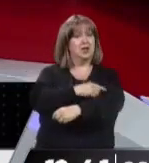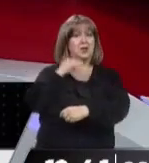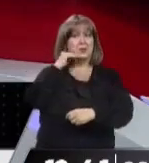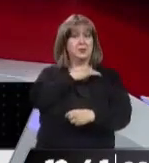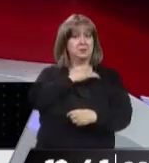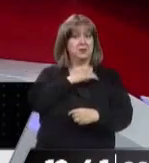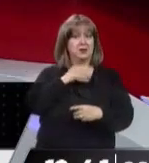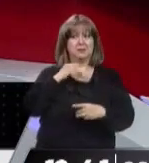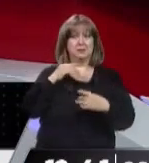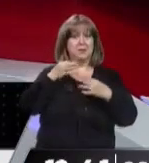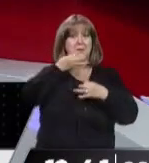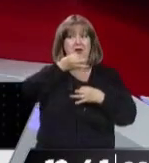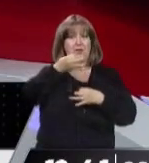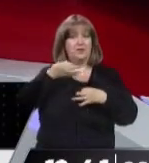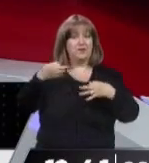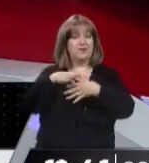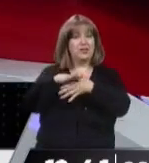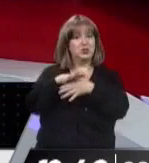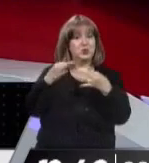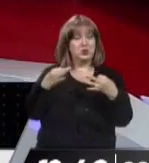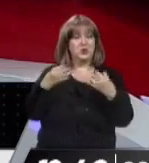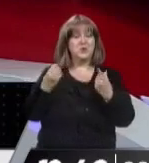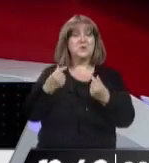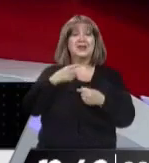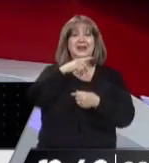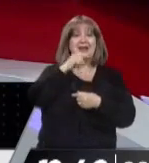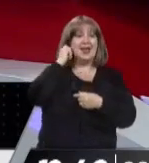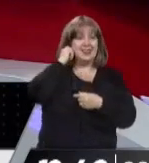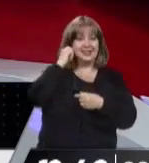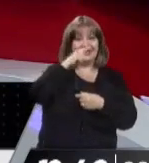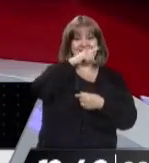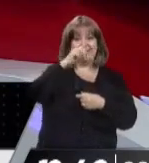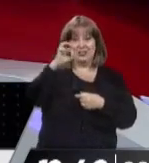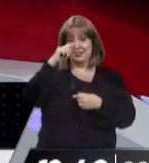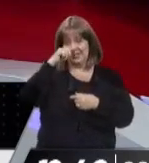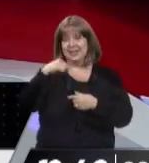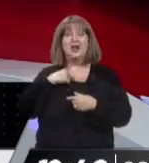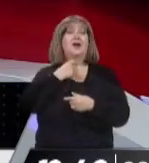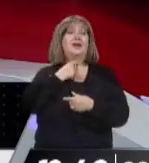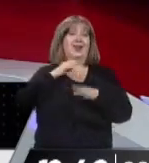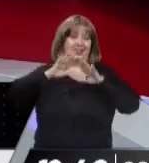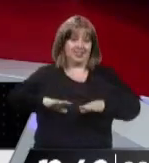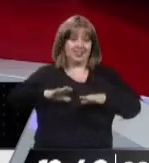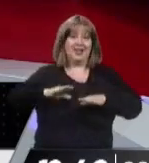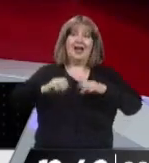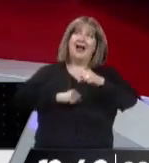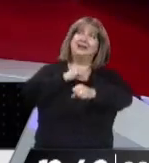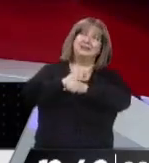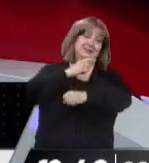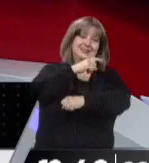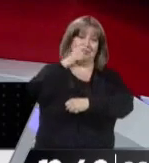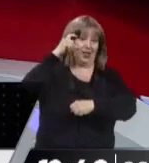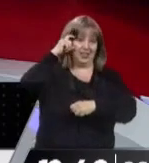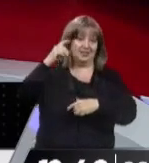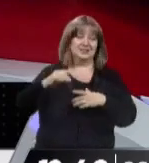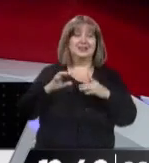Sí, mal. La verdad es que es una gran historia. 107 años. Dice que por lo menos hasta los 110 quiere estar. Yo la verdad es que la veo tan bien